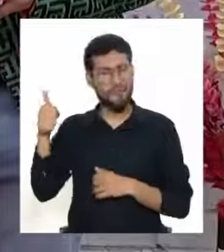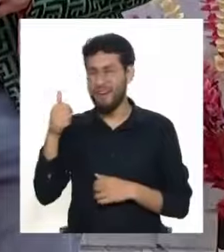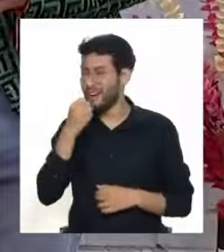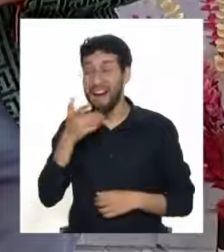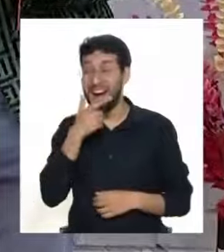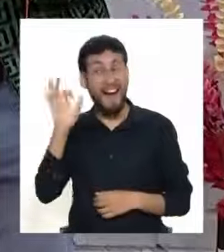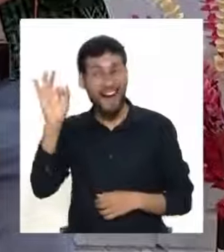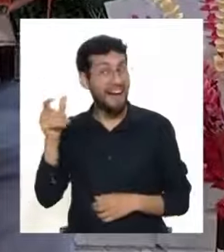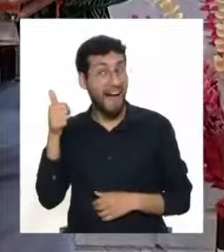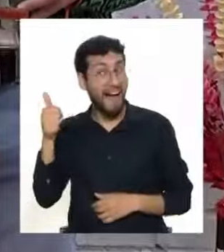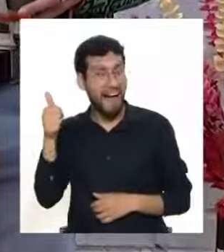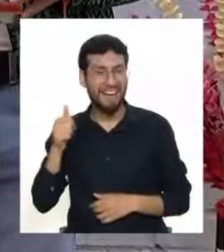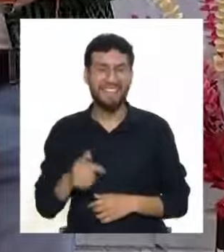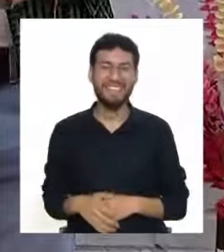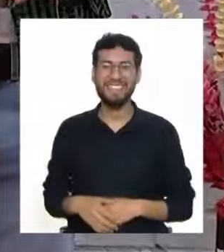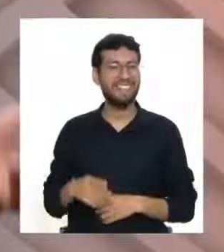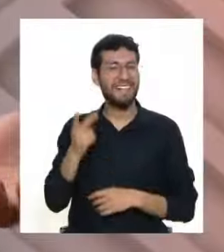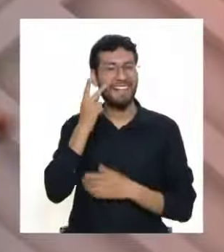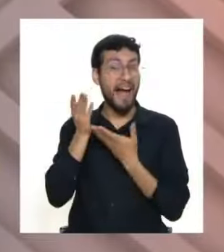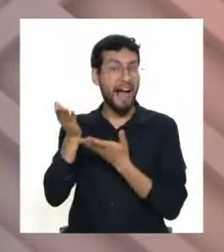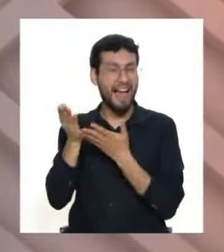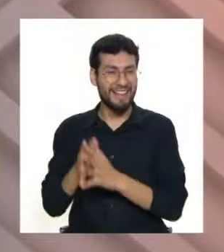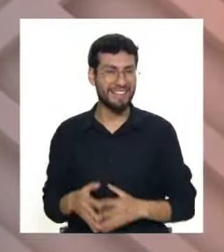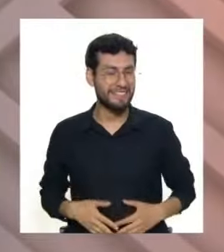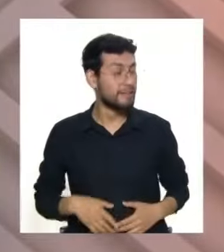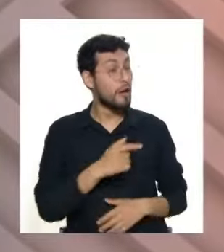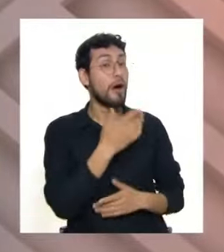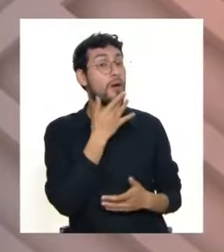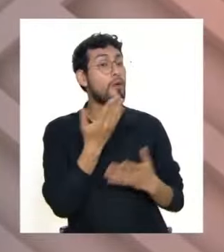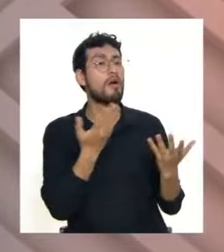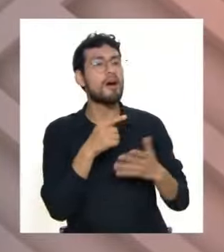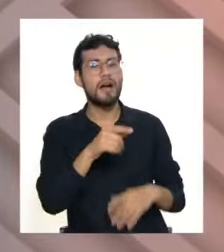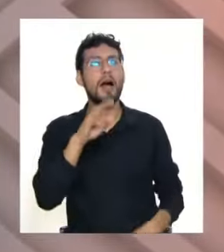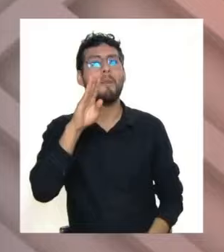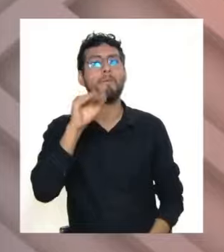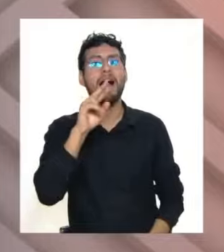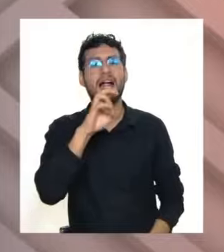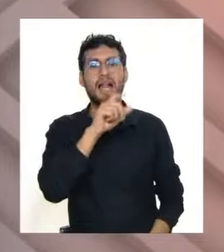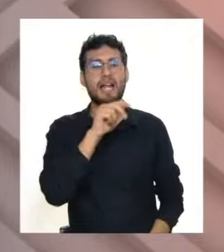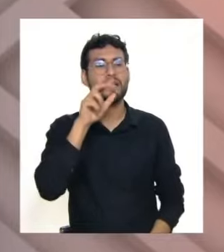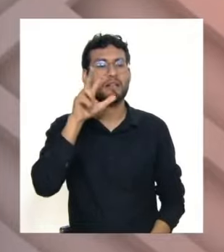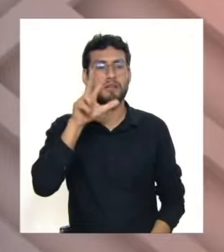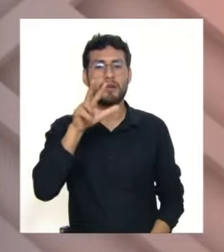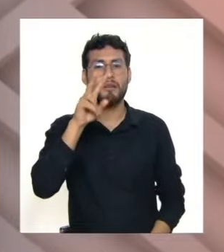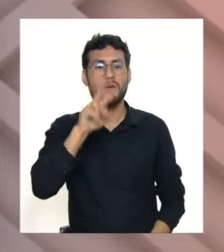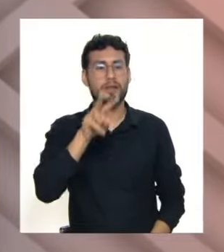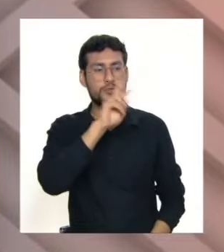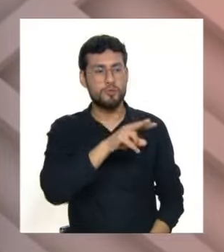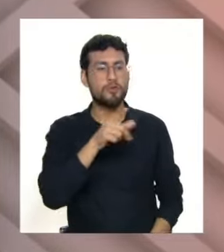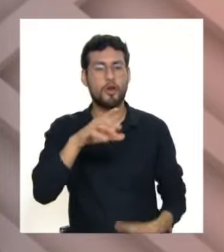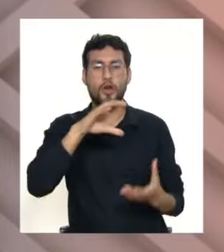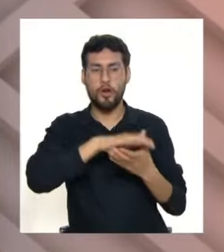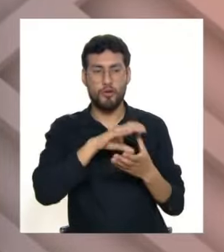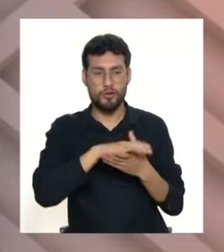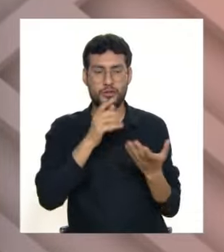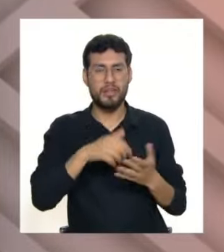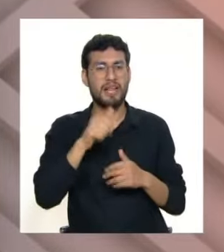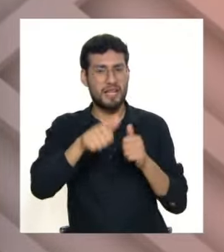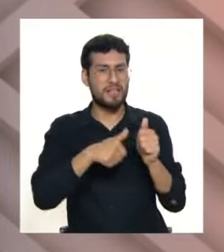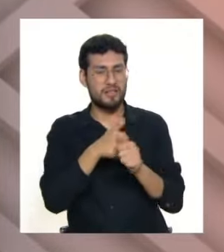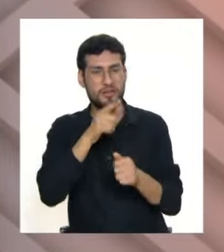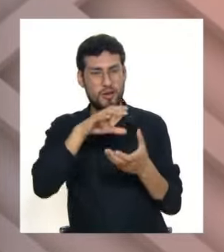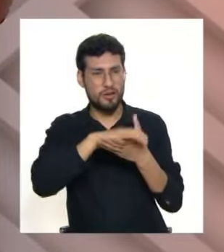Bueno, toda esta ricura pues lo puede encontrar en Oscar de la Barrera 322 en Chorrillos, tras de la Municipalidad